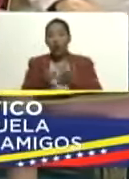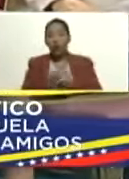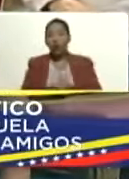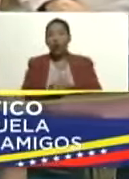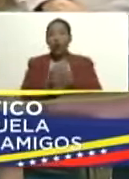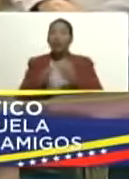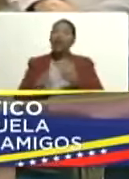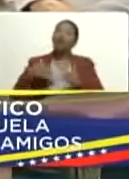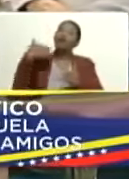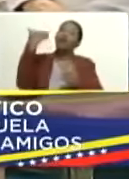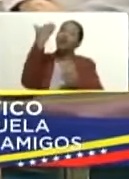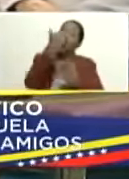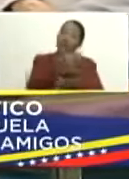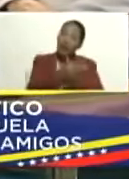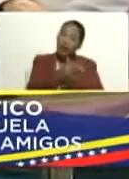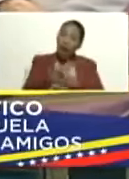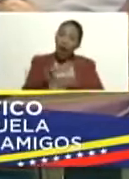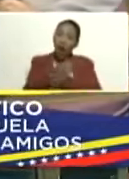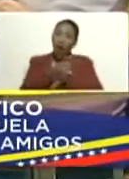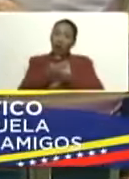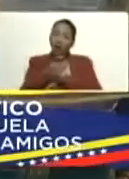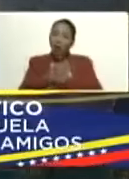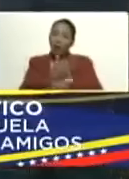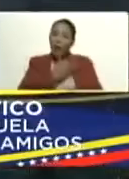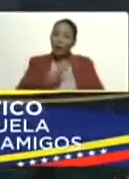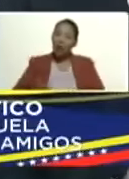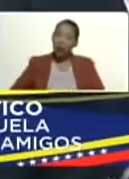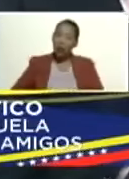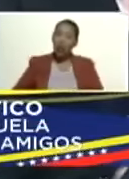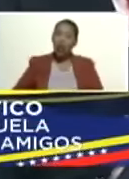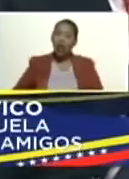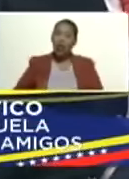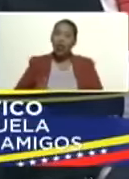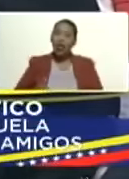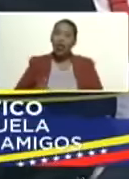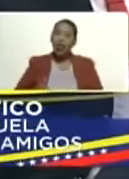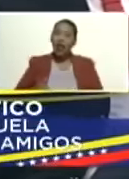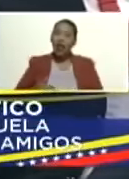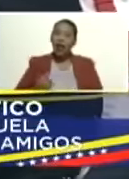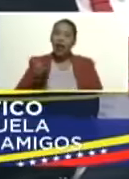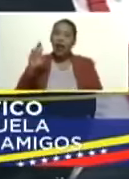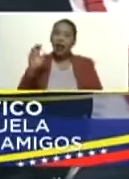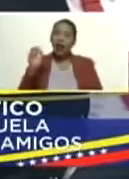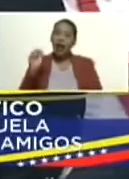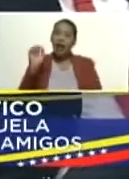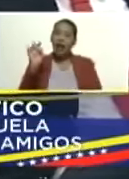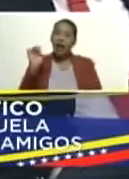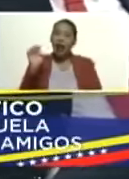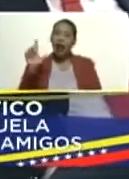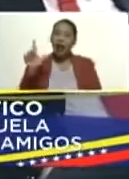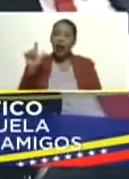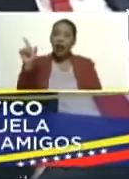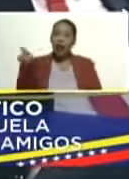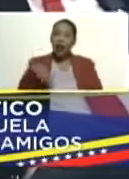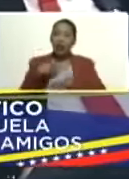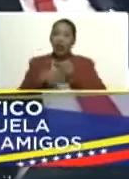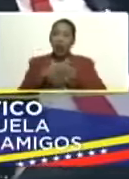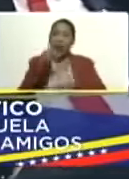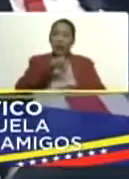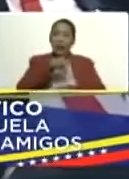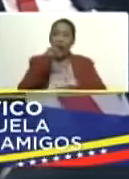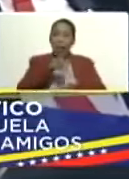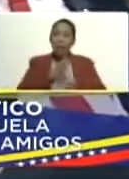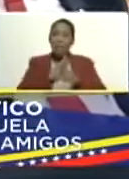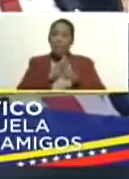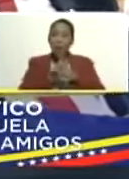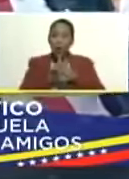Luego, en el gobierno del presidente Rafael Caldera, él formuló la necesidad de congelar